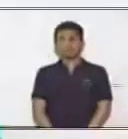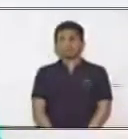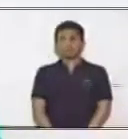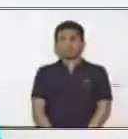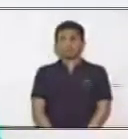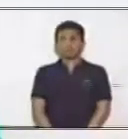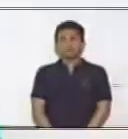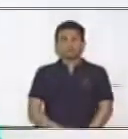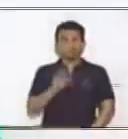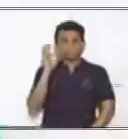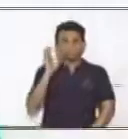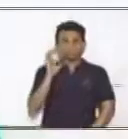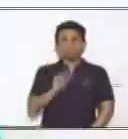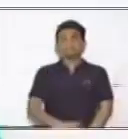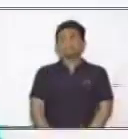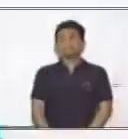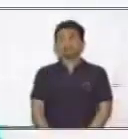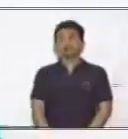¿Estamos bien?